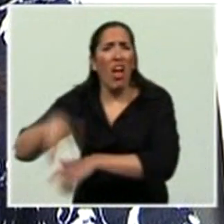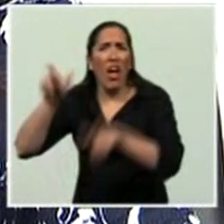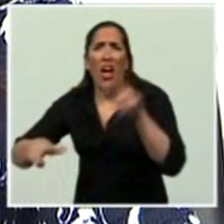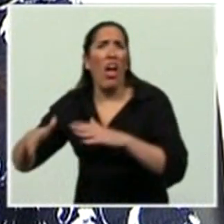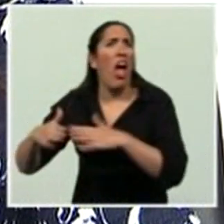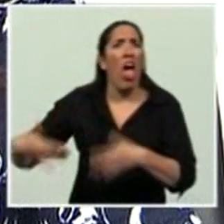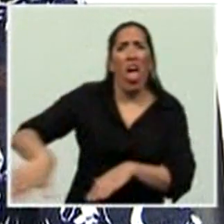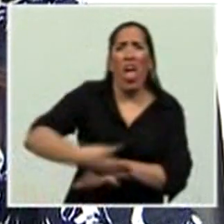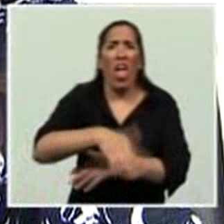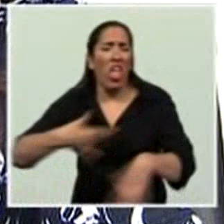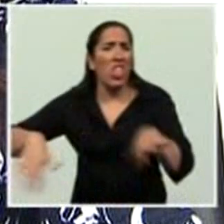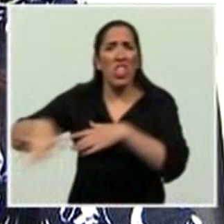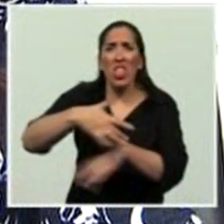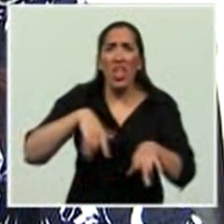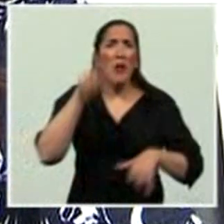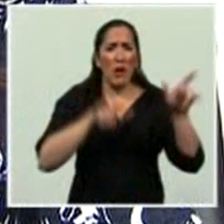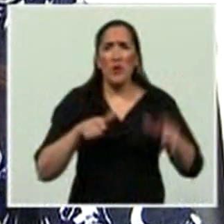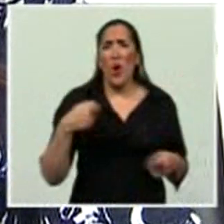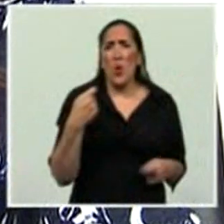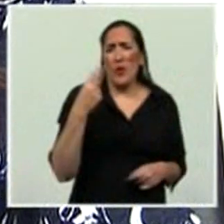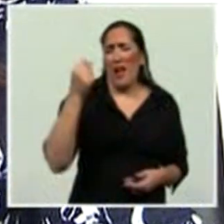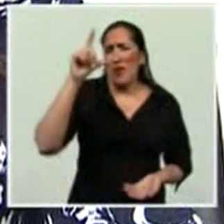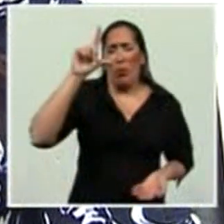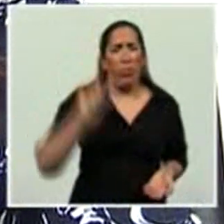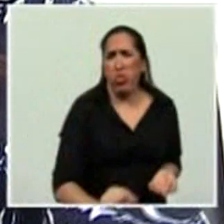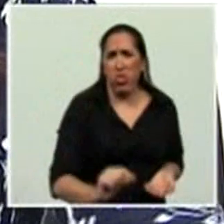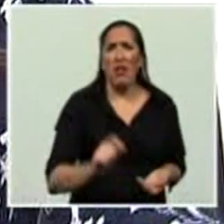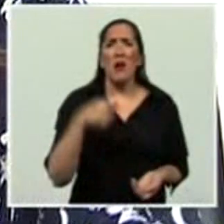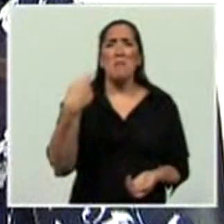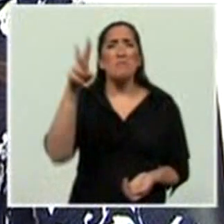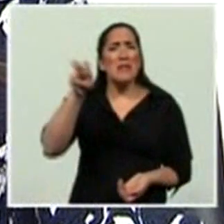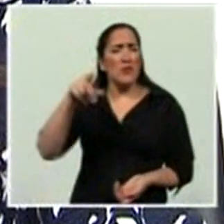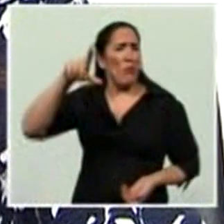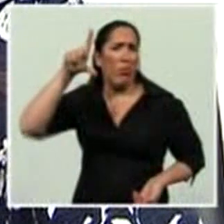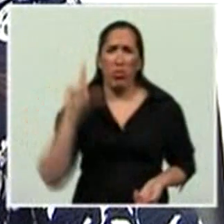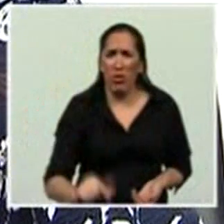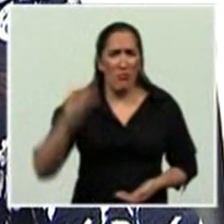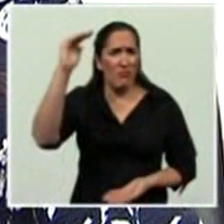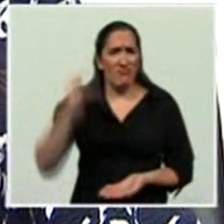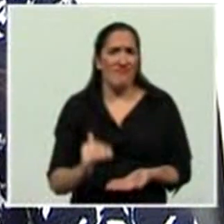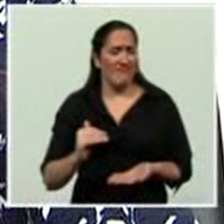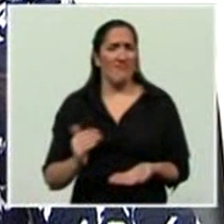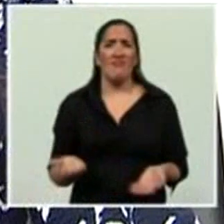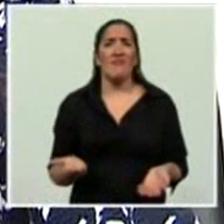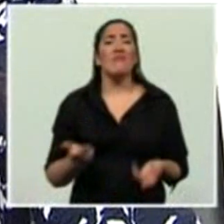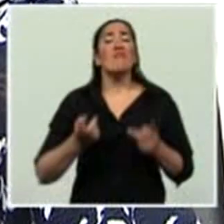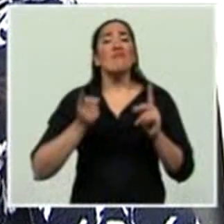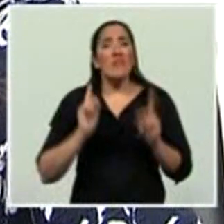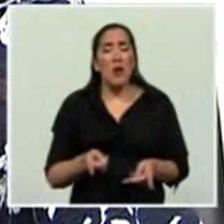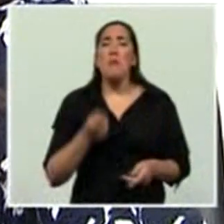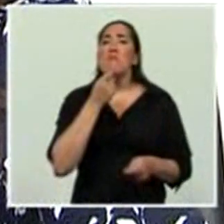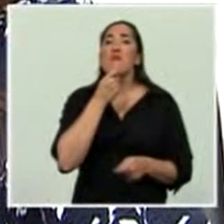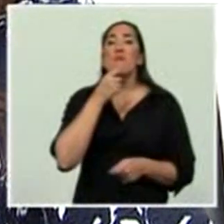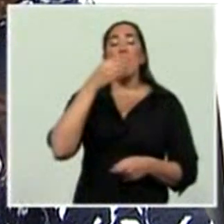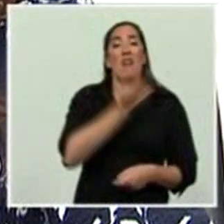han visto reducidas sus jubilaciones sus pensiones eh excepto los gastos de defensa fíjense